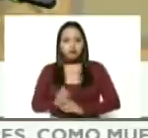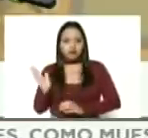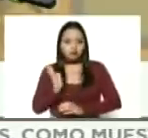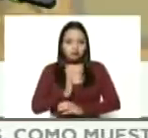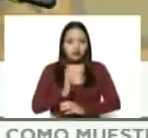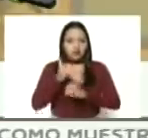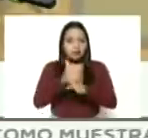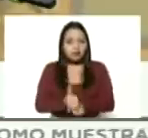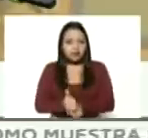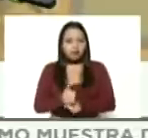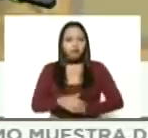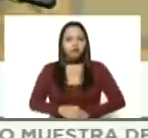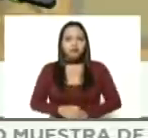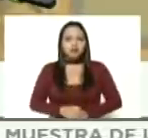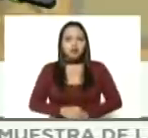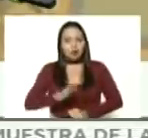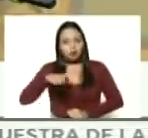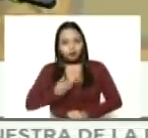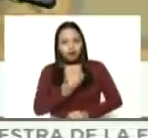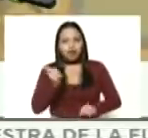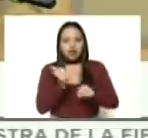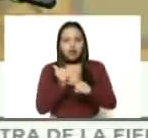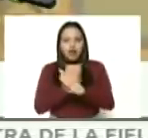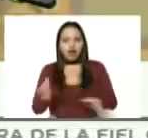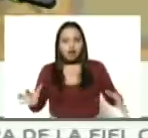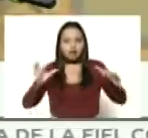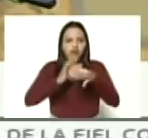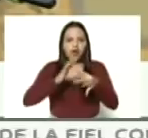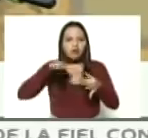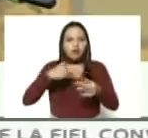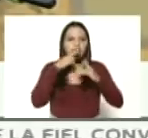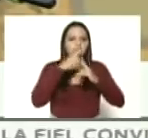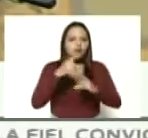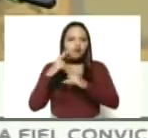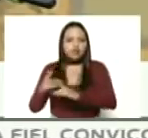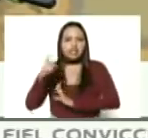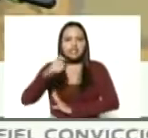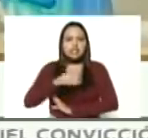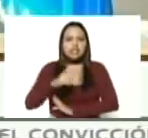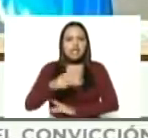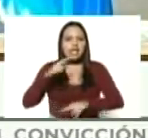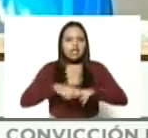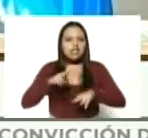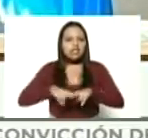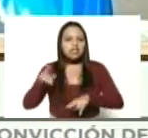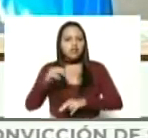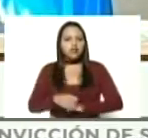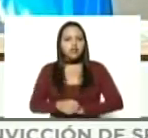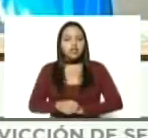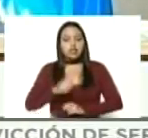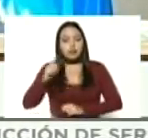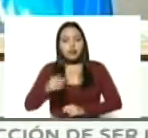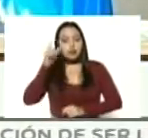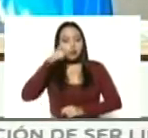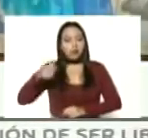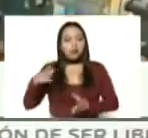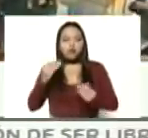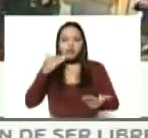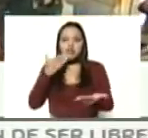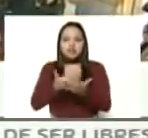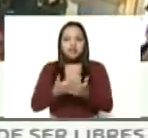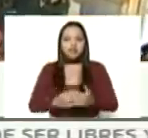poder trabajar juntos para responder a las necesidades de los niños y del pueblo. Muchas gracias.